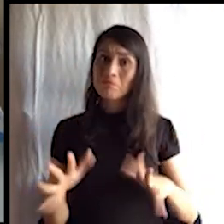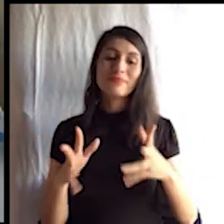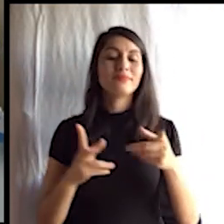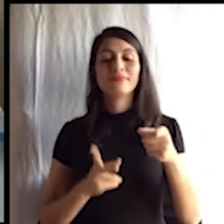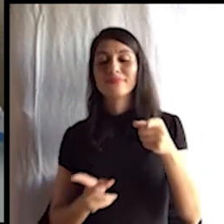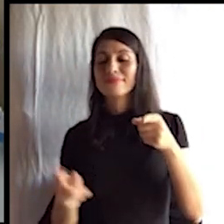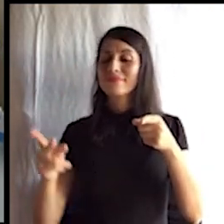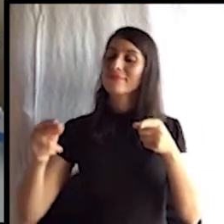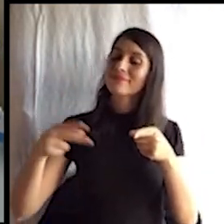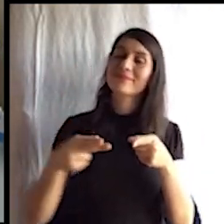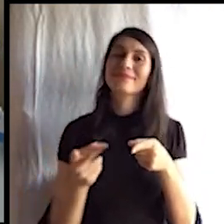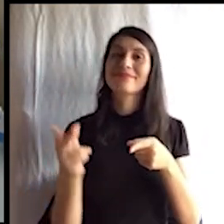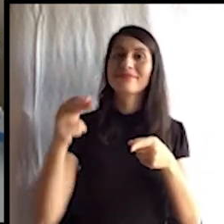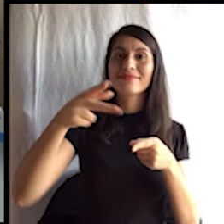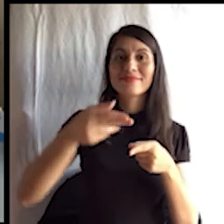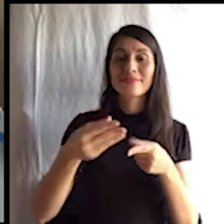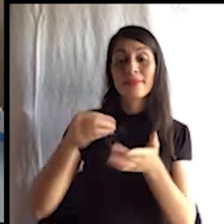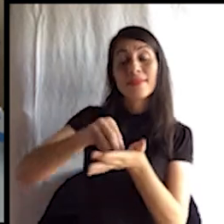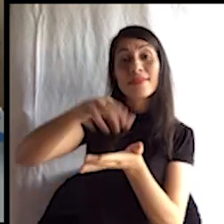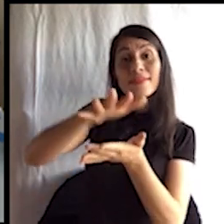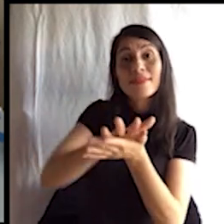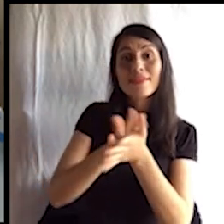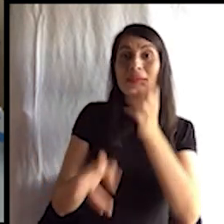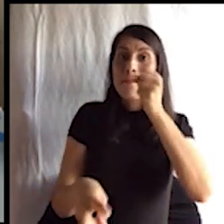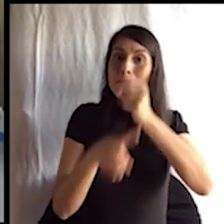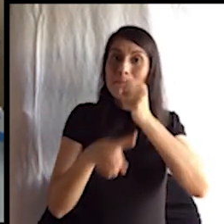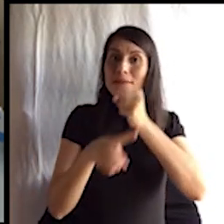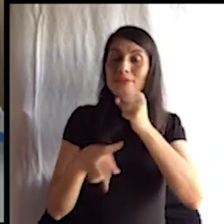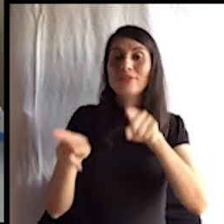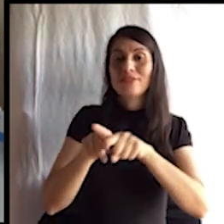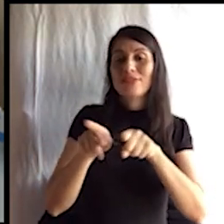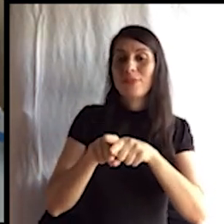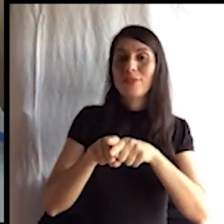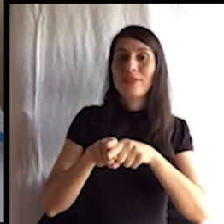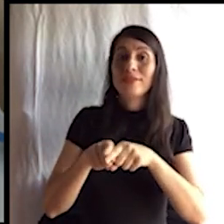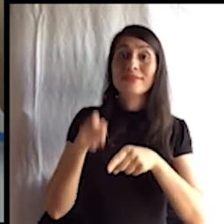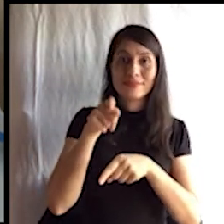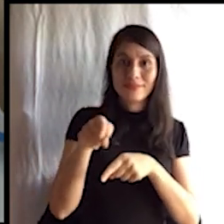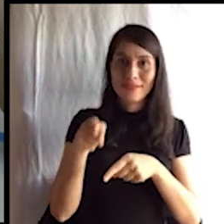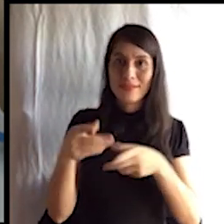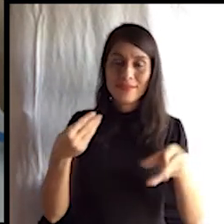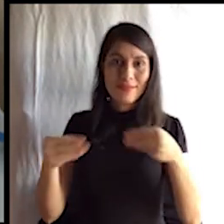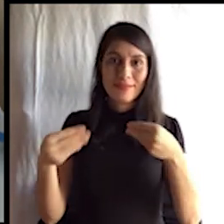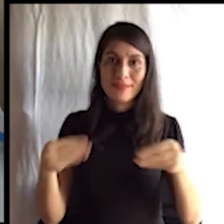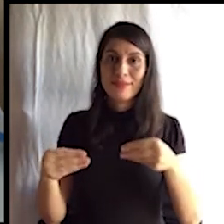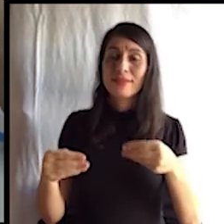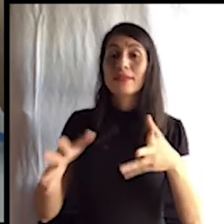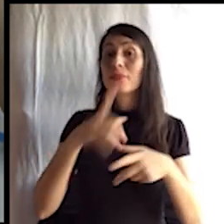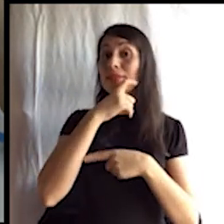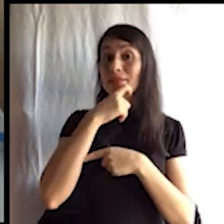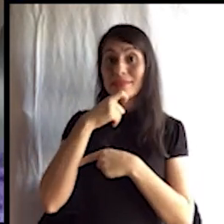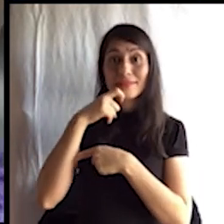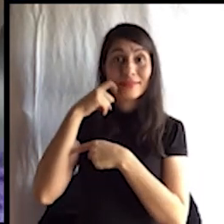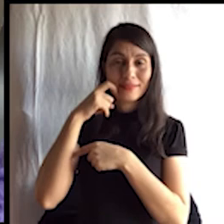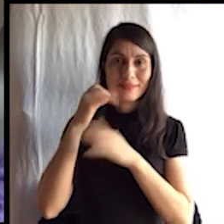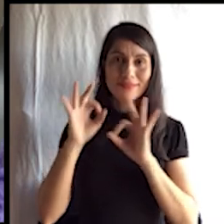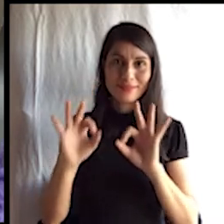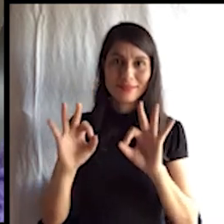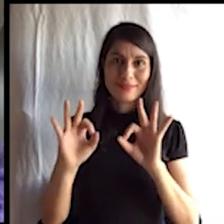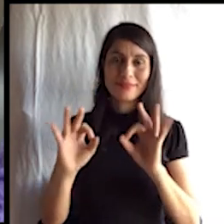Cuando ya lo hemos cortado, vamos a pegar los vasos y el rollo de cartón y lo vamos a poner a secar.